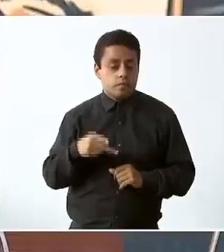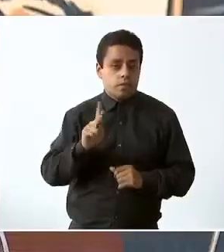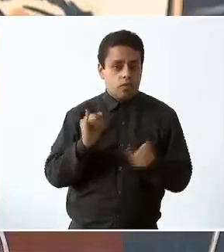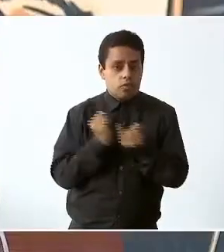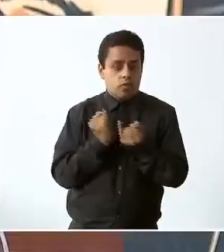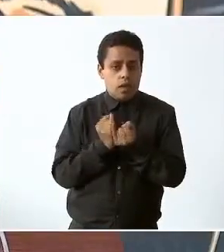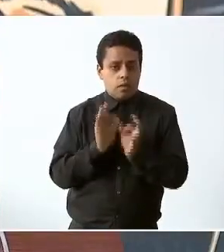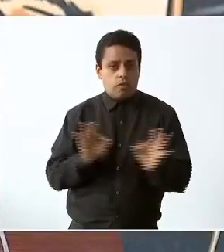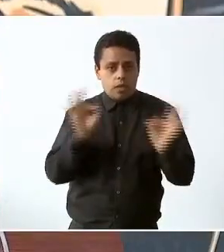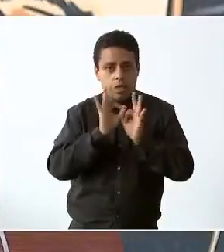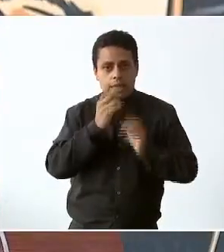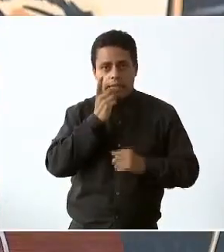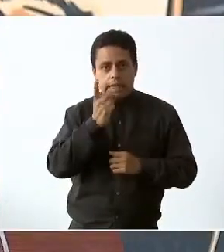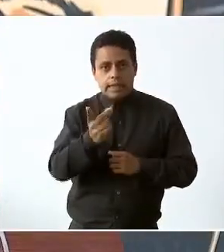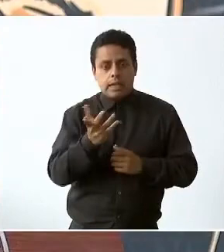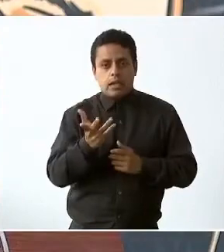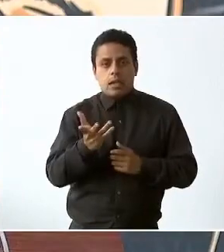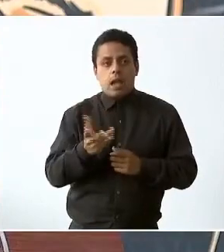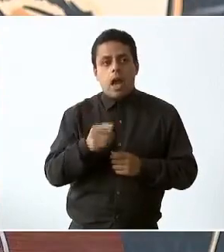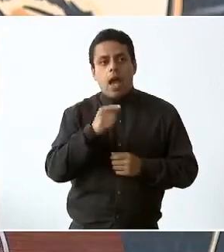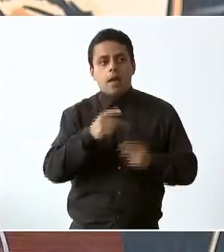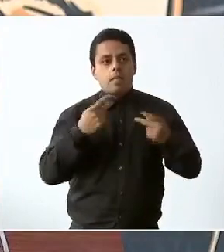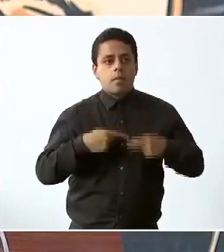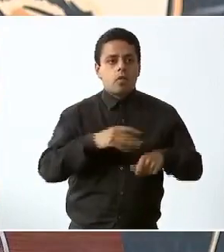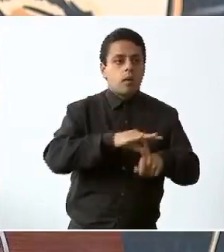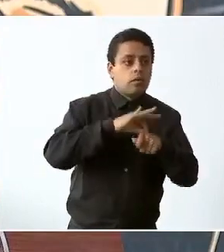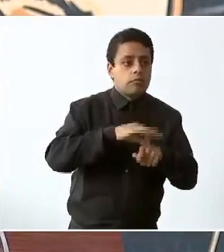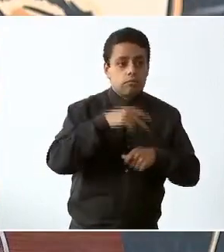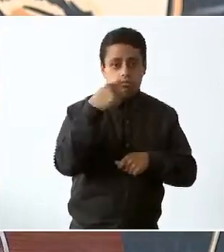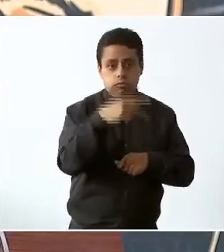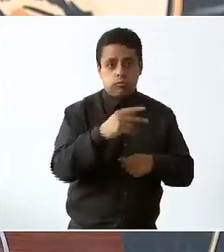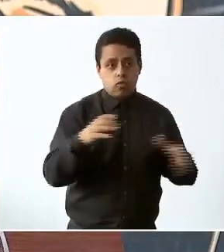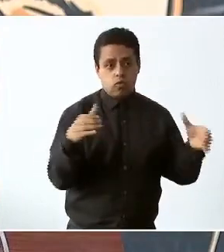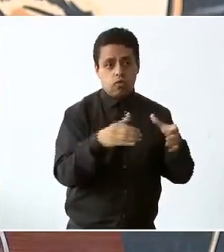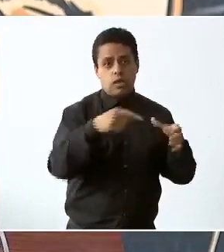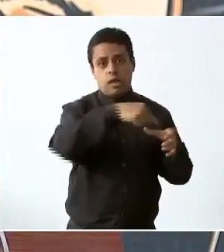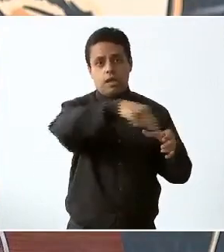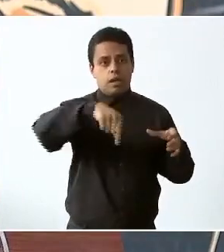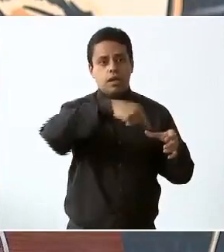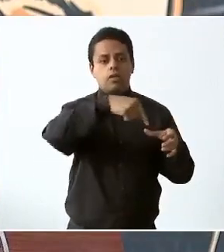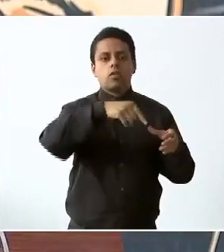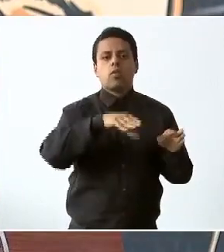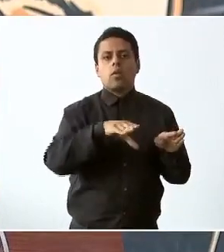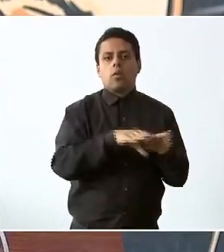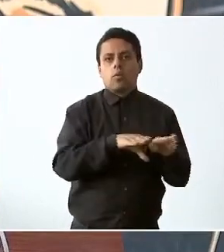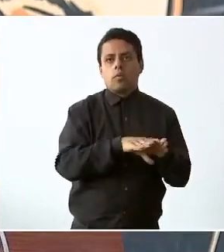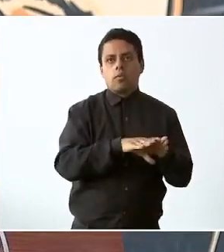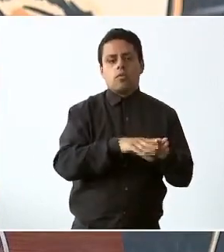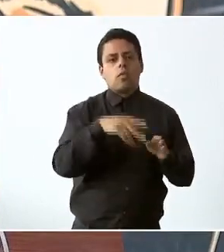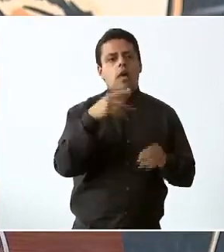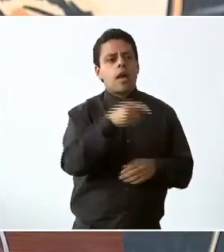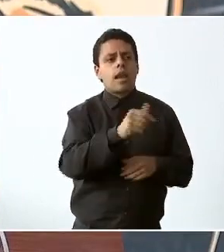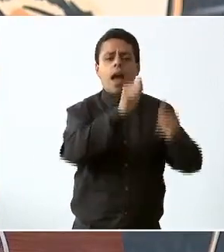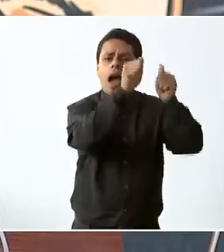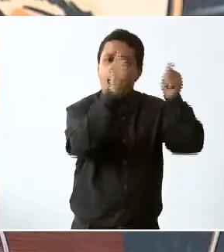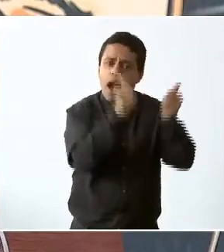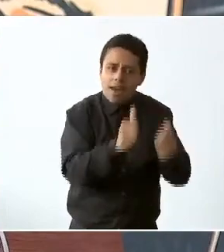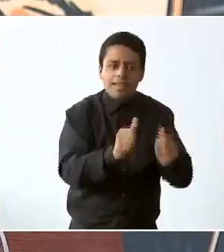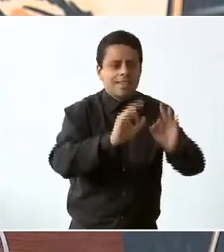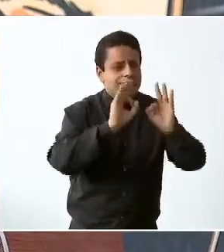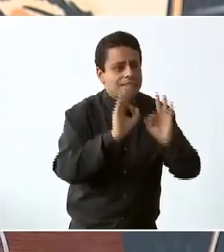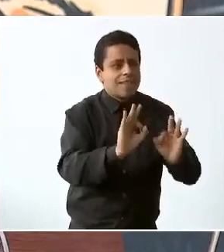es muy importante que la realidad de una comunidad se sostenga en el buen arte, en el